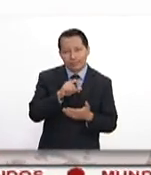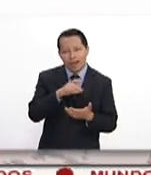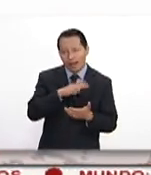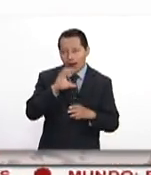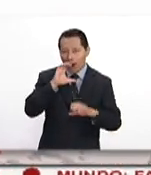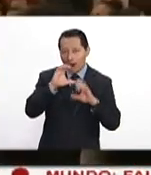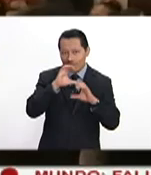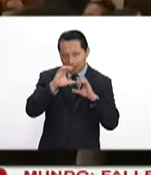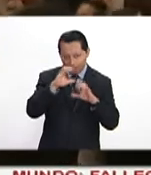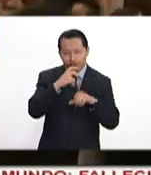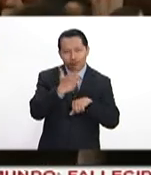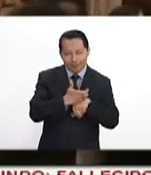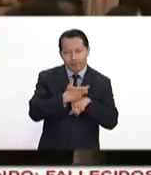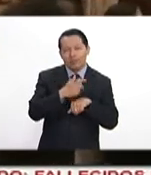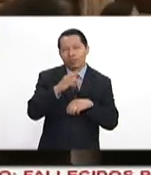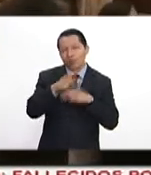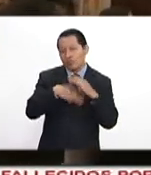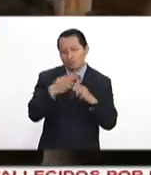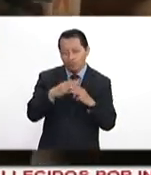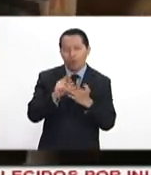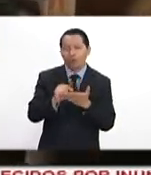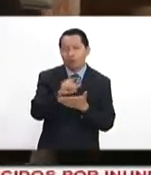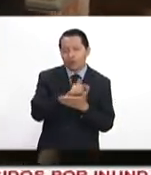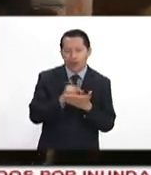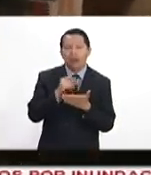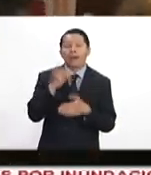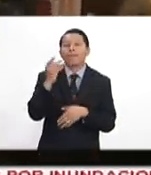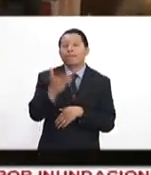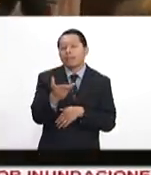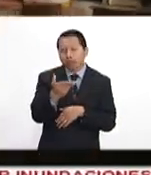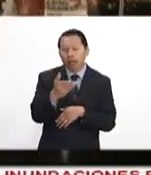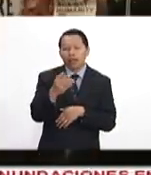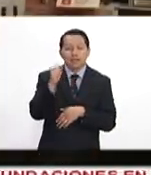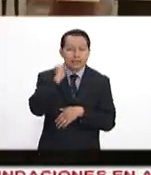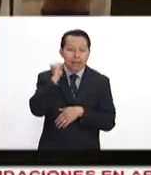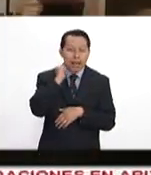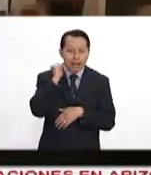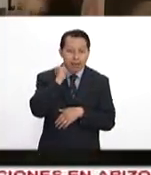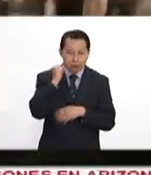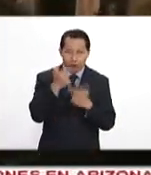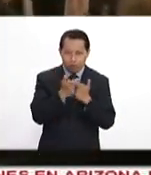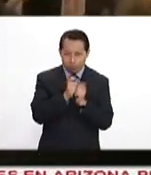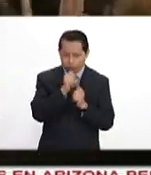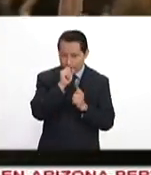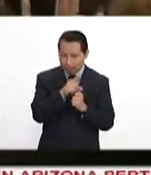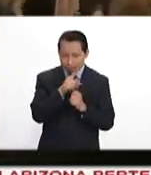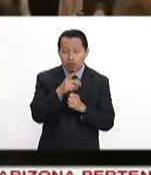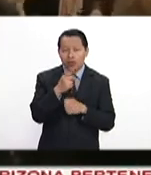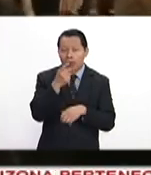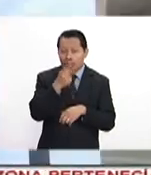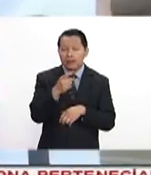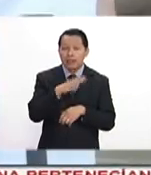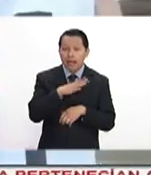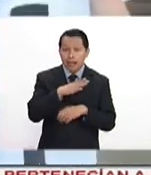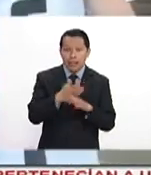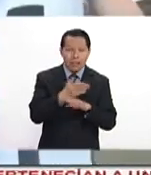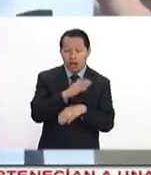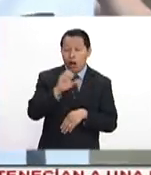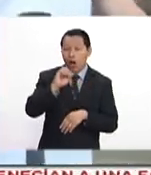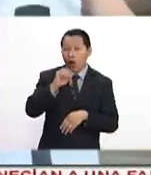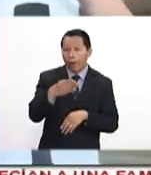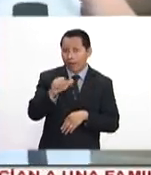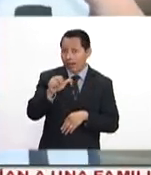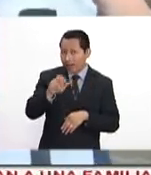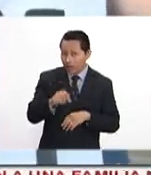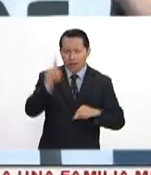los estadounidenses y con el mundo, Twitter, pidió a los senadores de su partido que deroguen el plan sanitario de su antecesor e